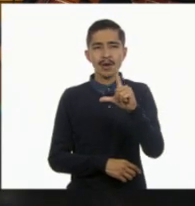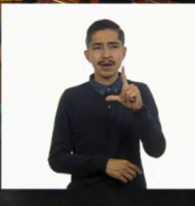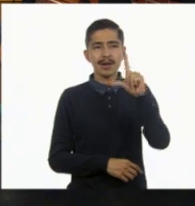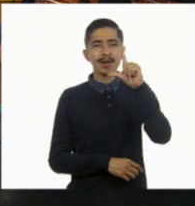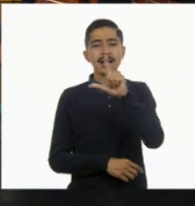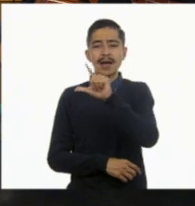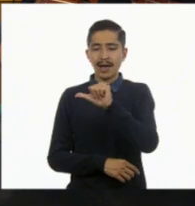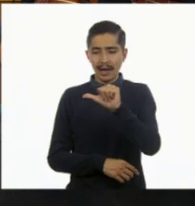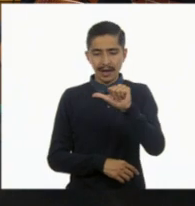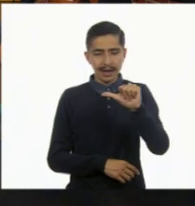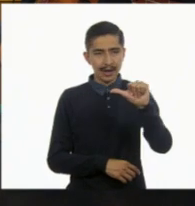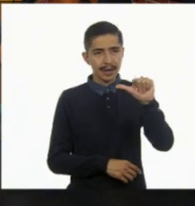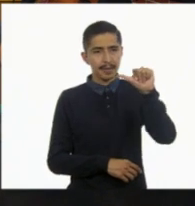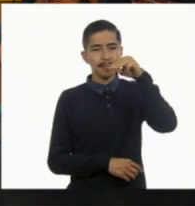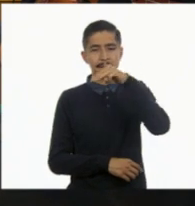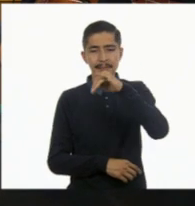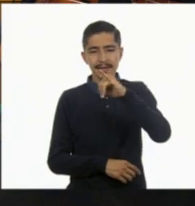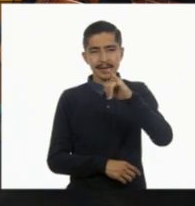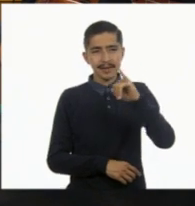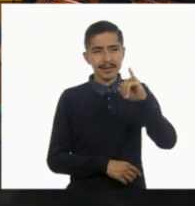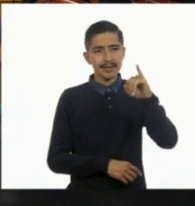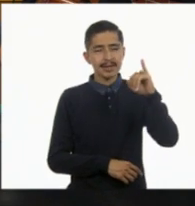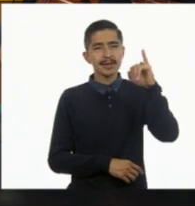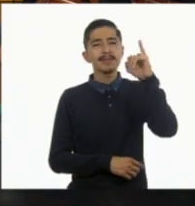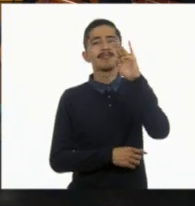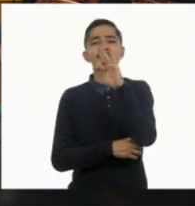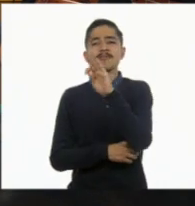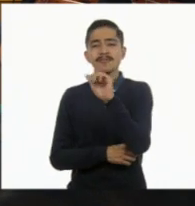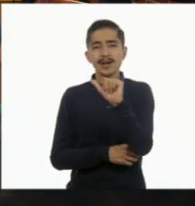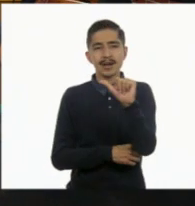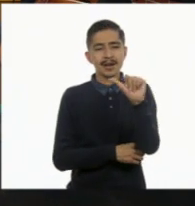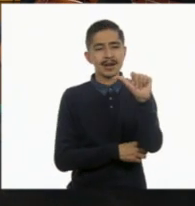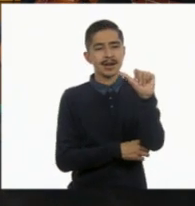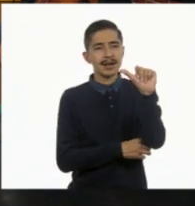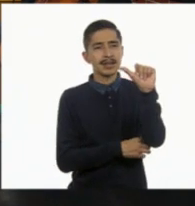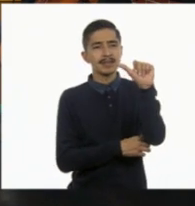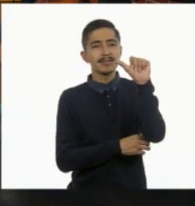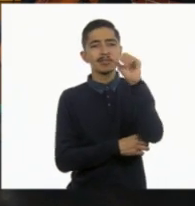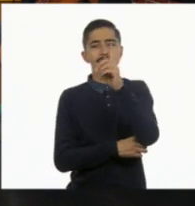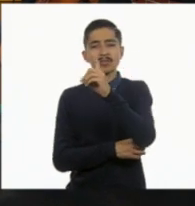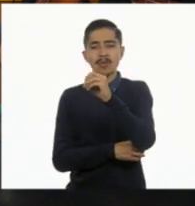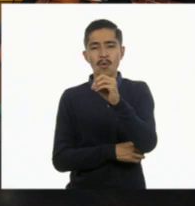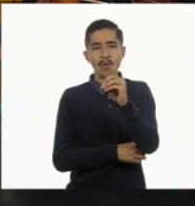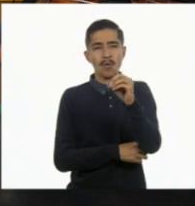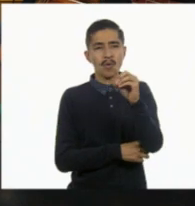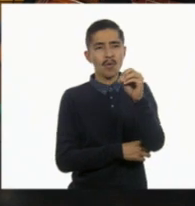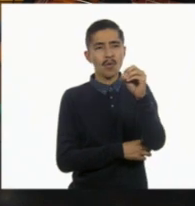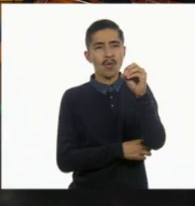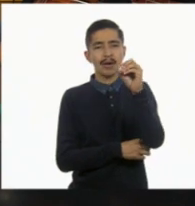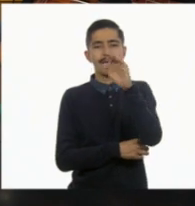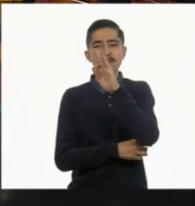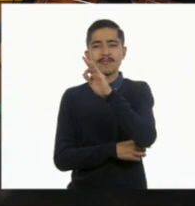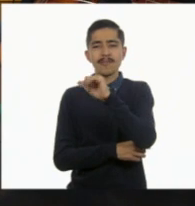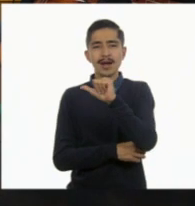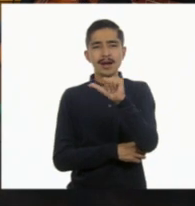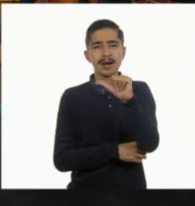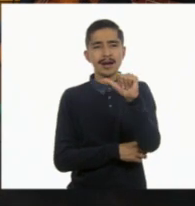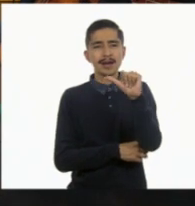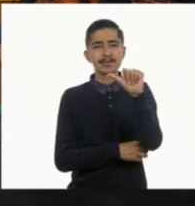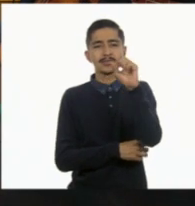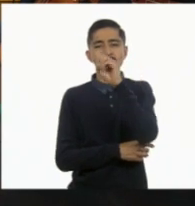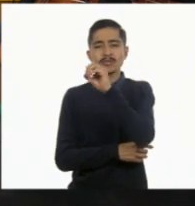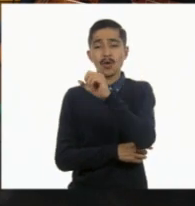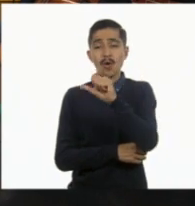sol, la, mi, fa, do,